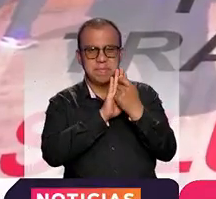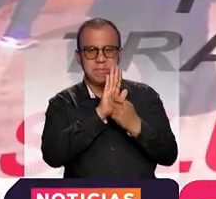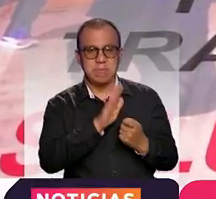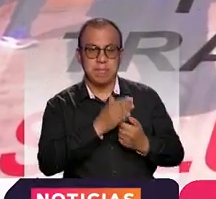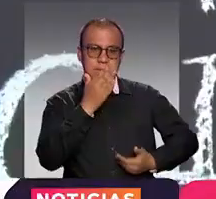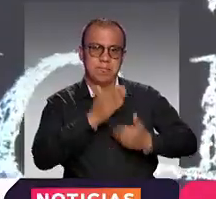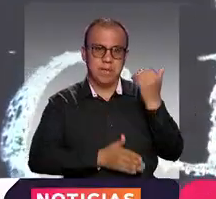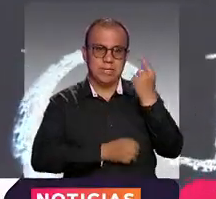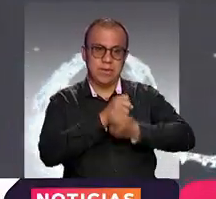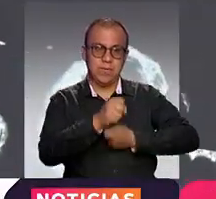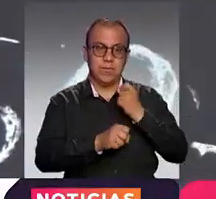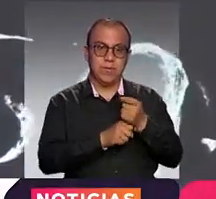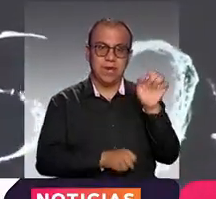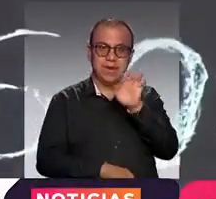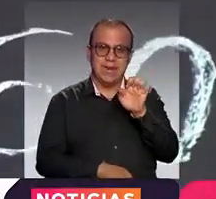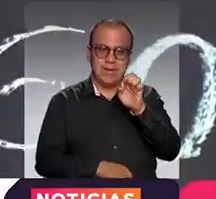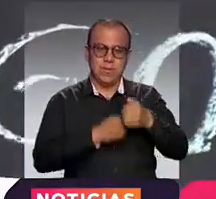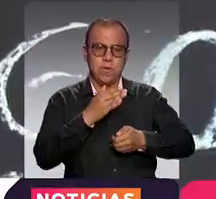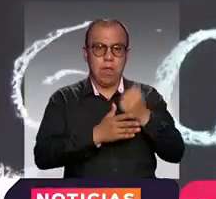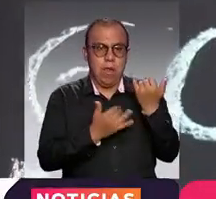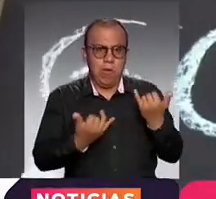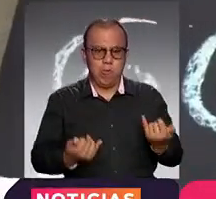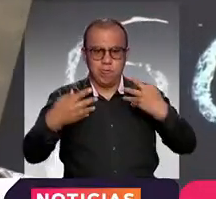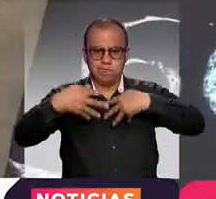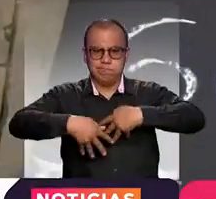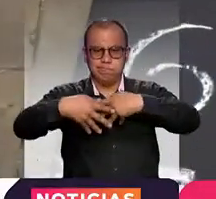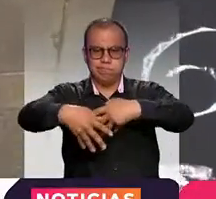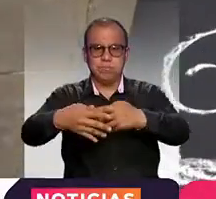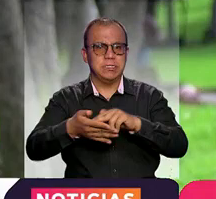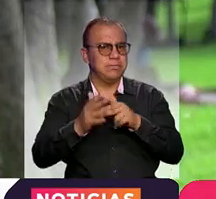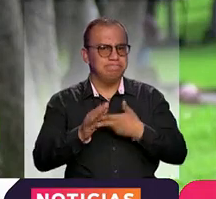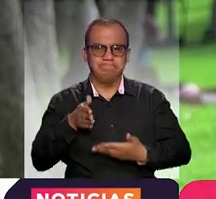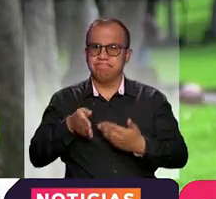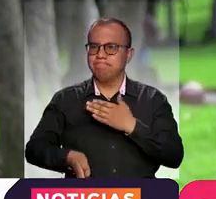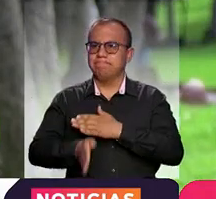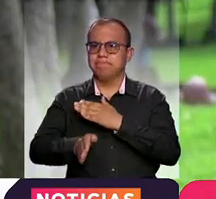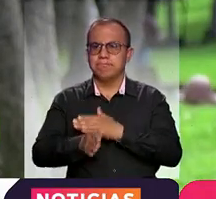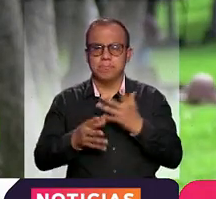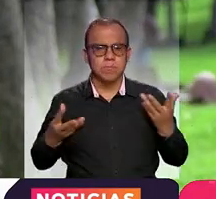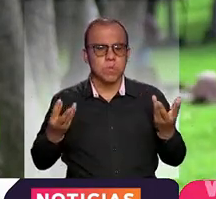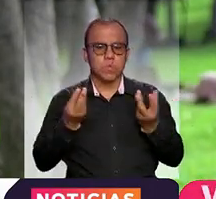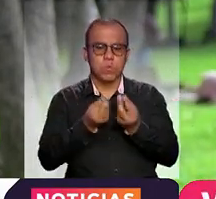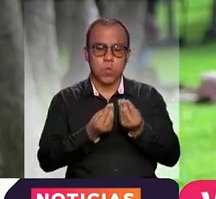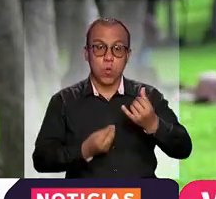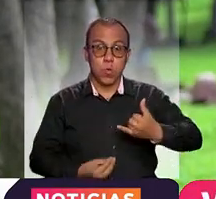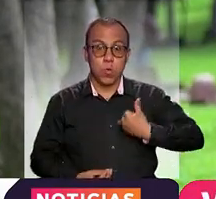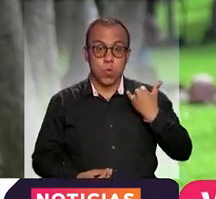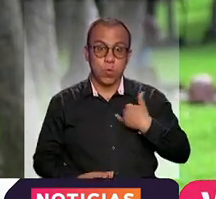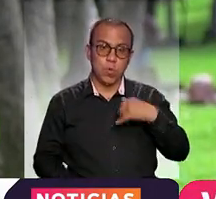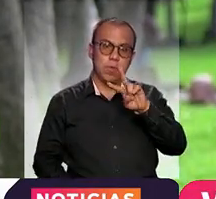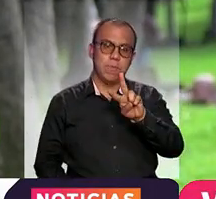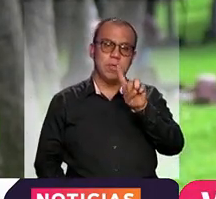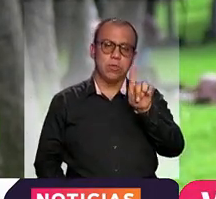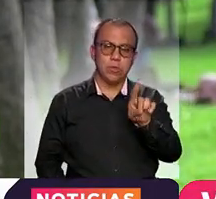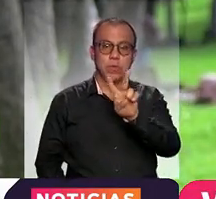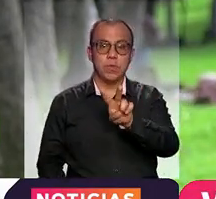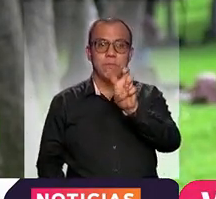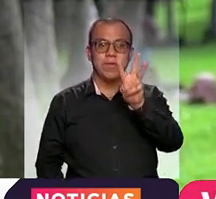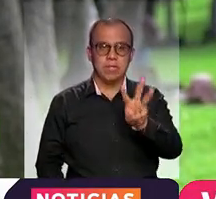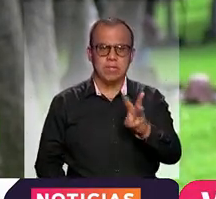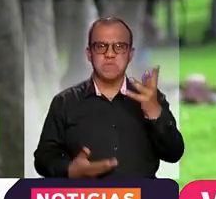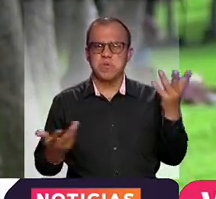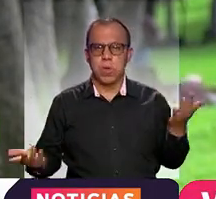a principio de año, los manifestantes aseguran no pretender rendirse. El movimiento juvenil va a salir el 21 y el 23